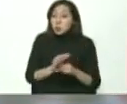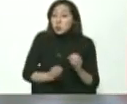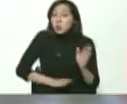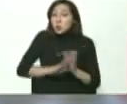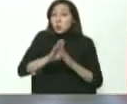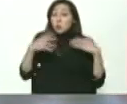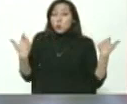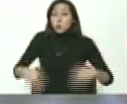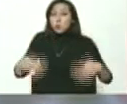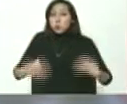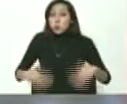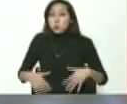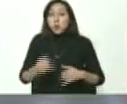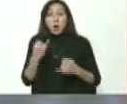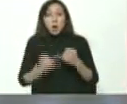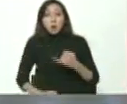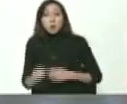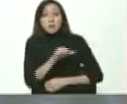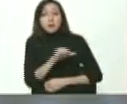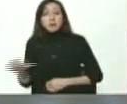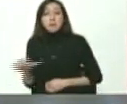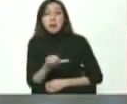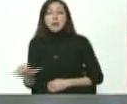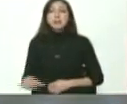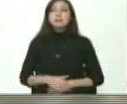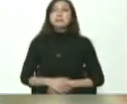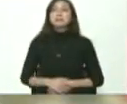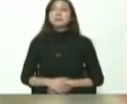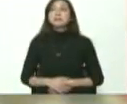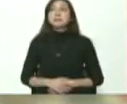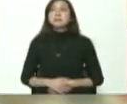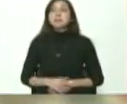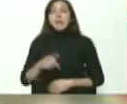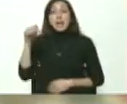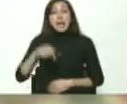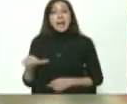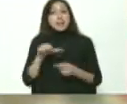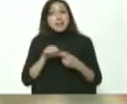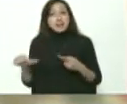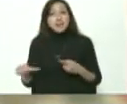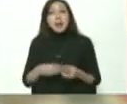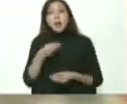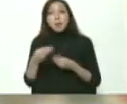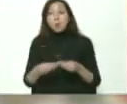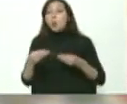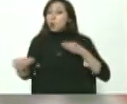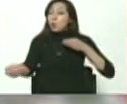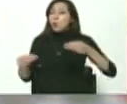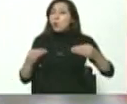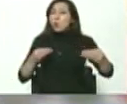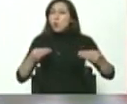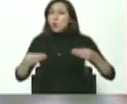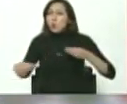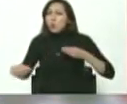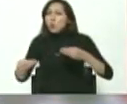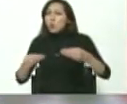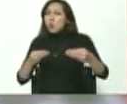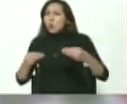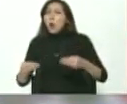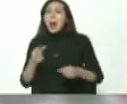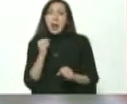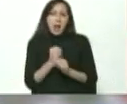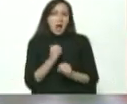coronavirus en la última semana. Esta semana estamos en flexibilización